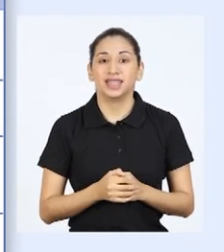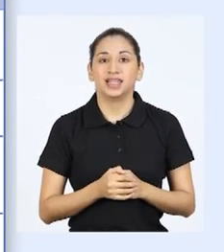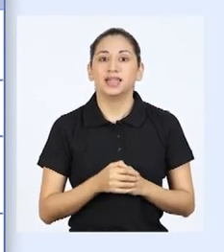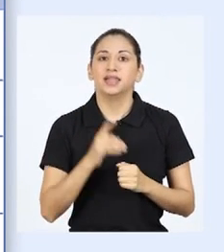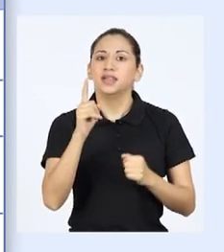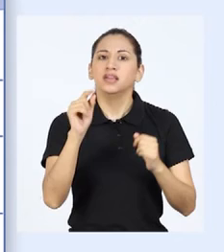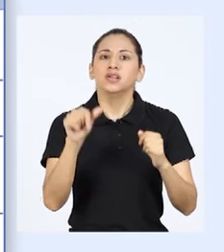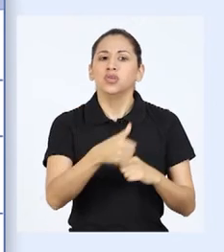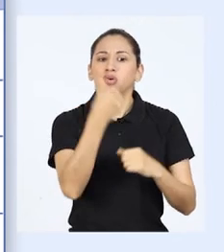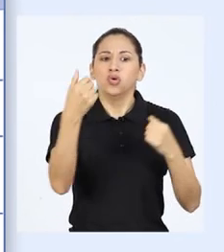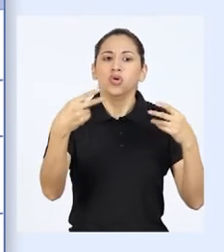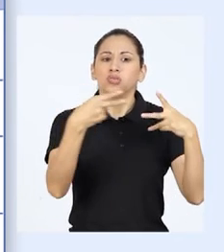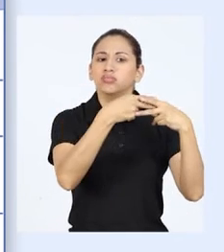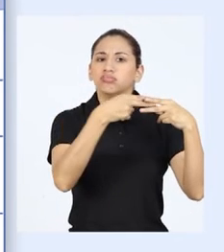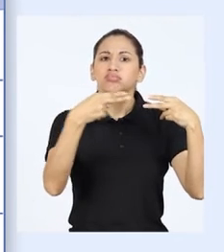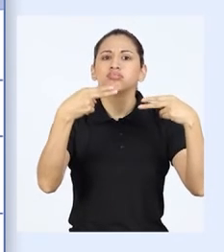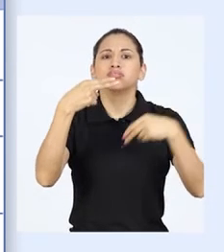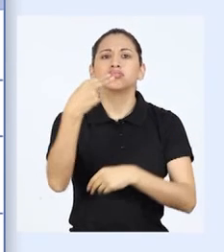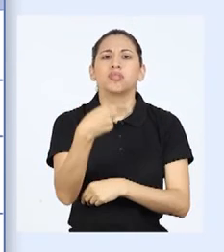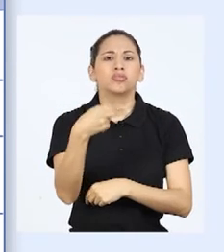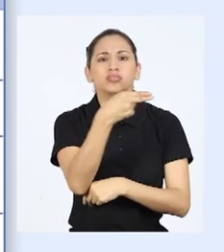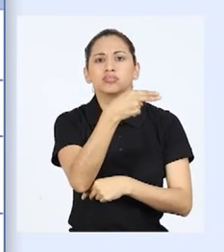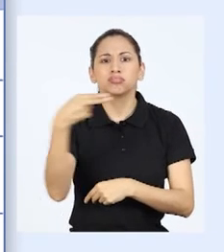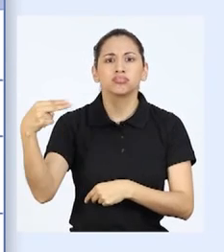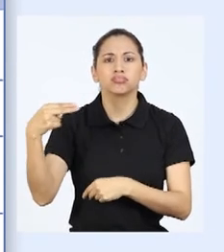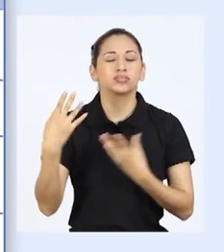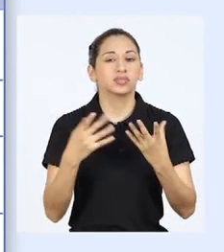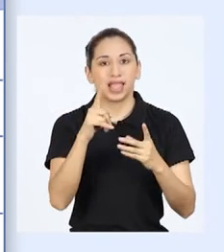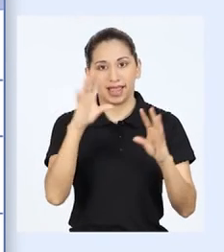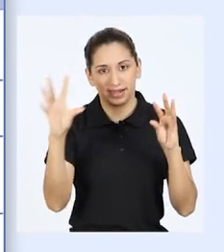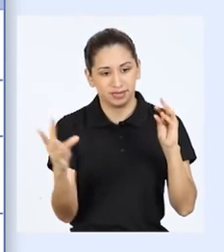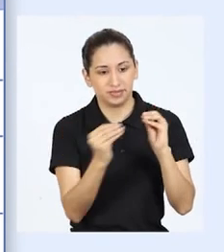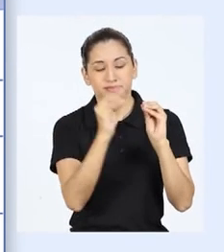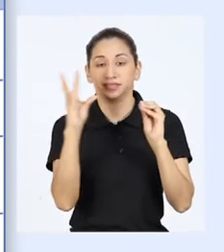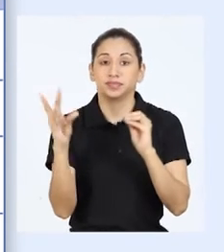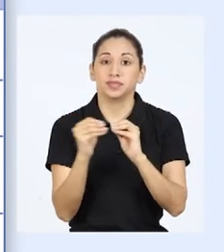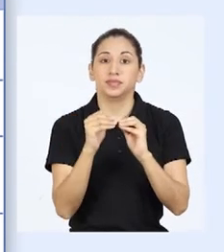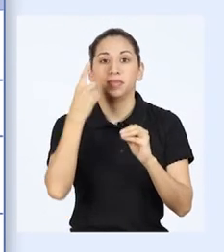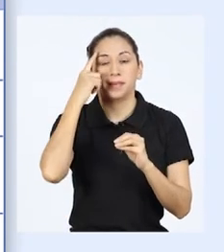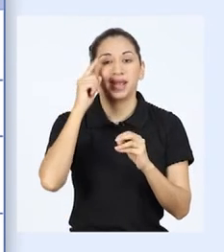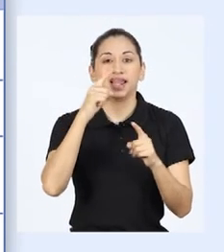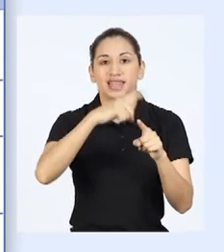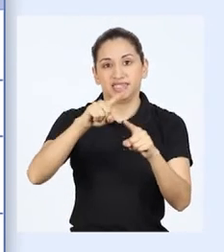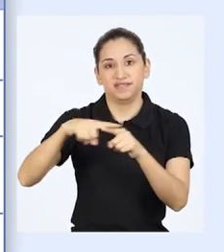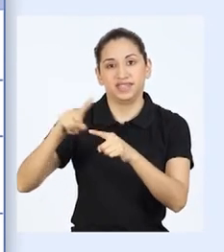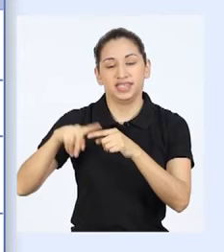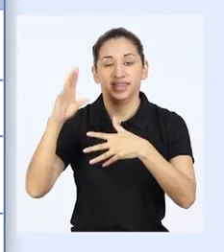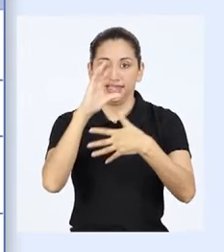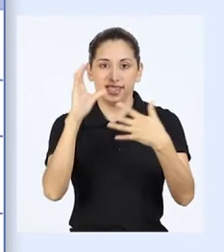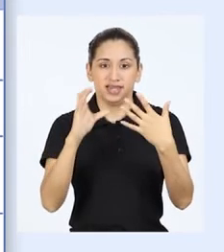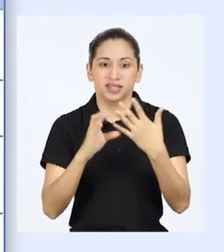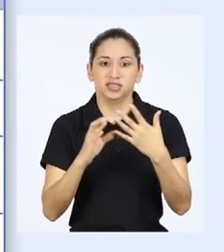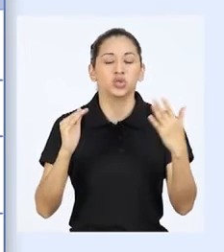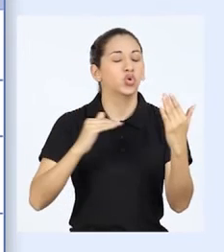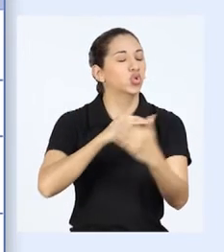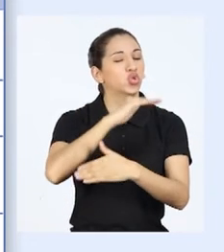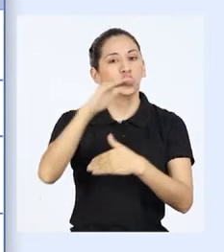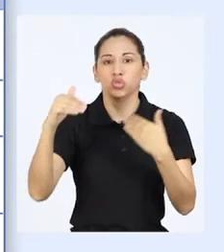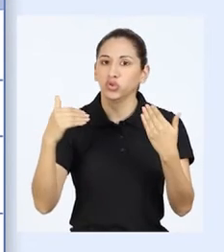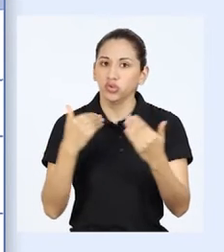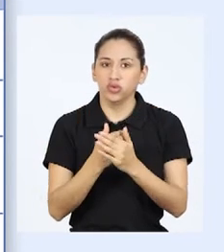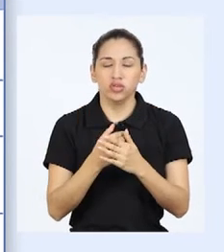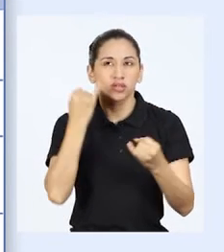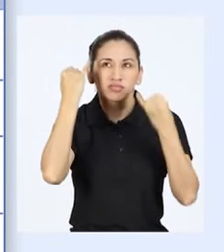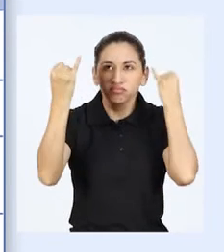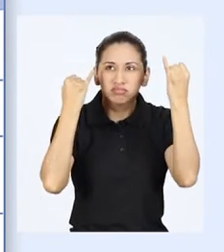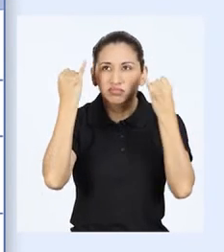las filas horizontales? Allí incorporamos las variaciones para cada característica. todas las que se nos